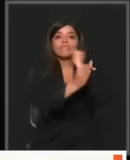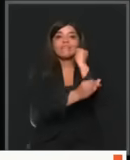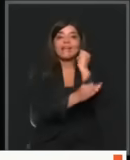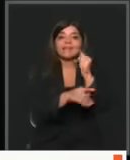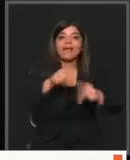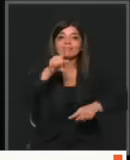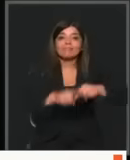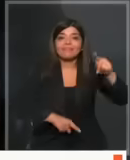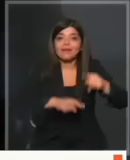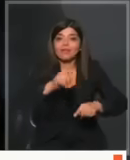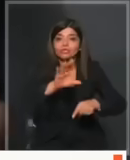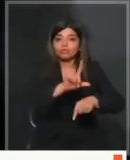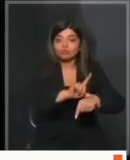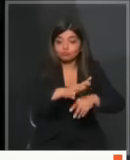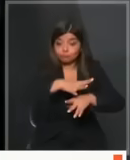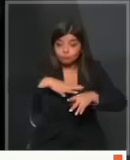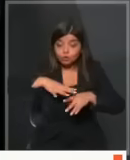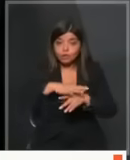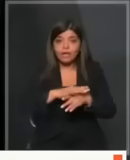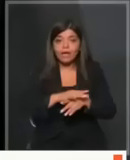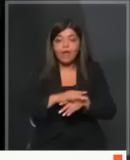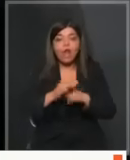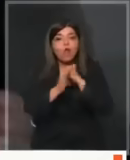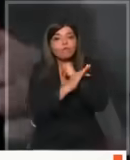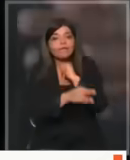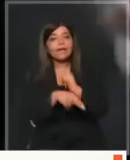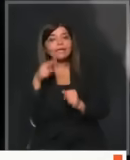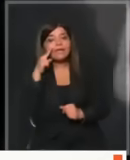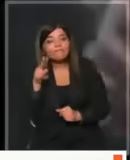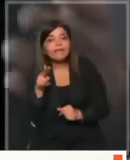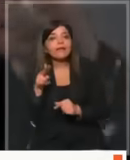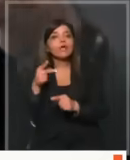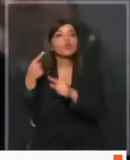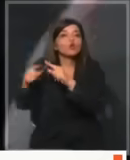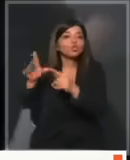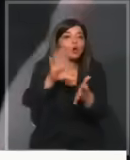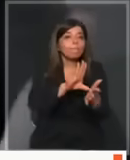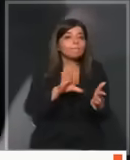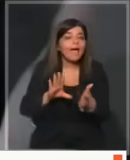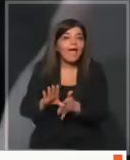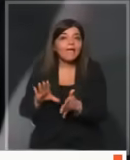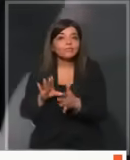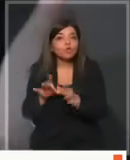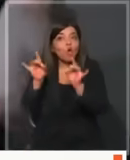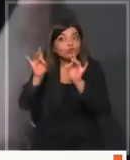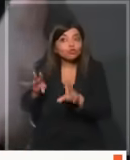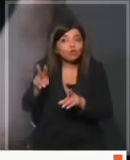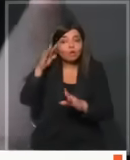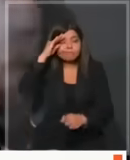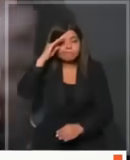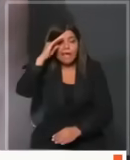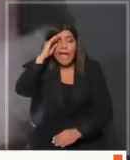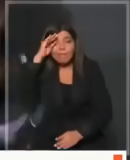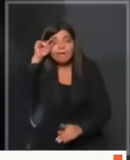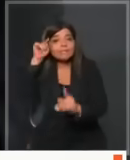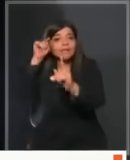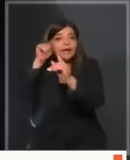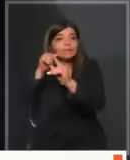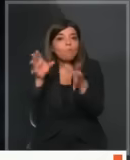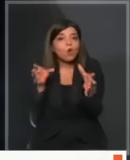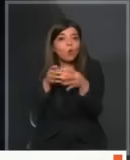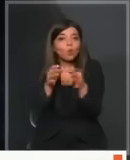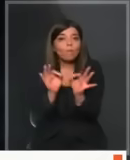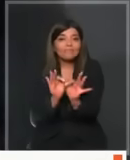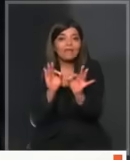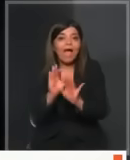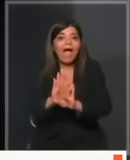Los fiscales que ven este tipo de secuestro en Colombia, en otros países, solo ven esta materia. Son grupos especializados